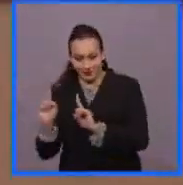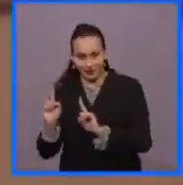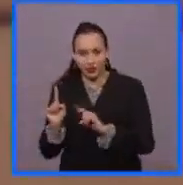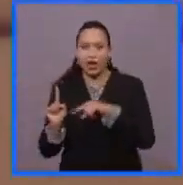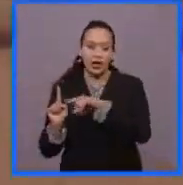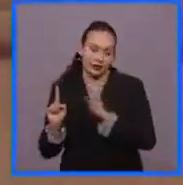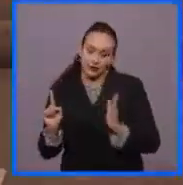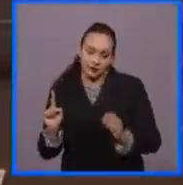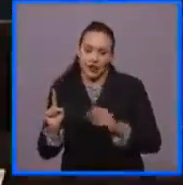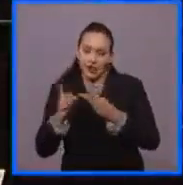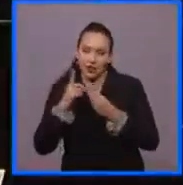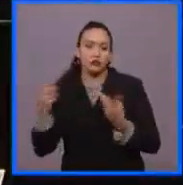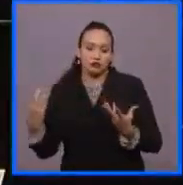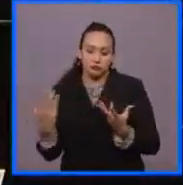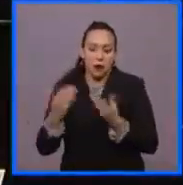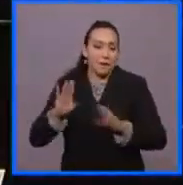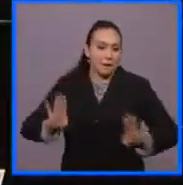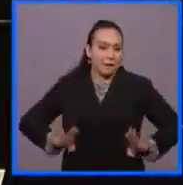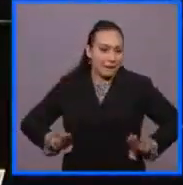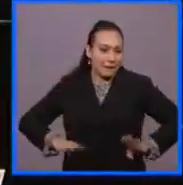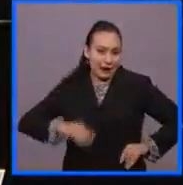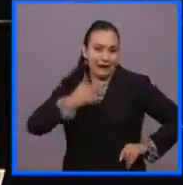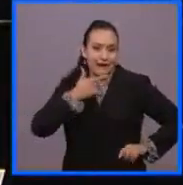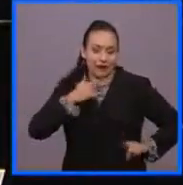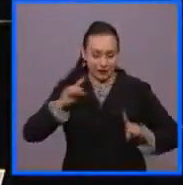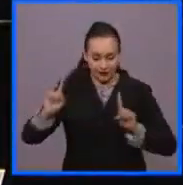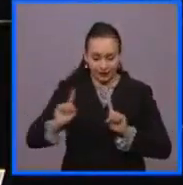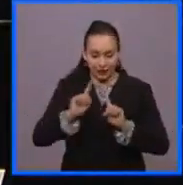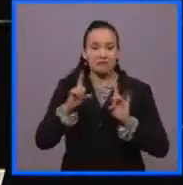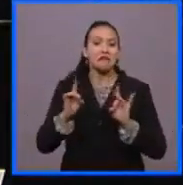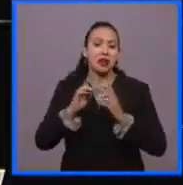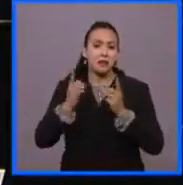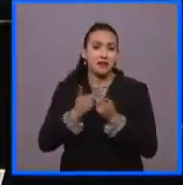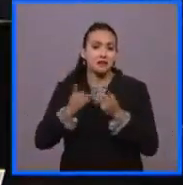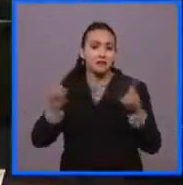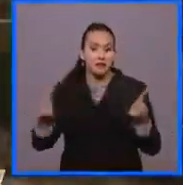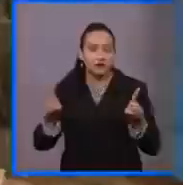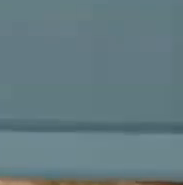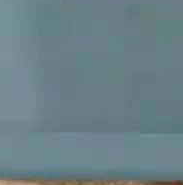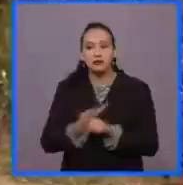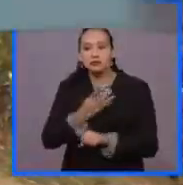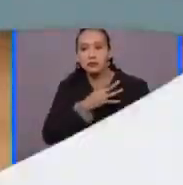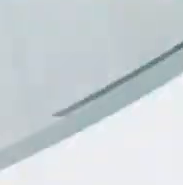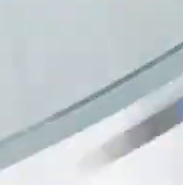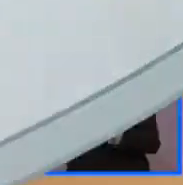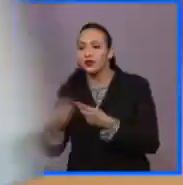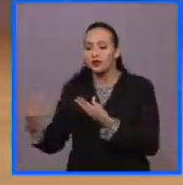Además, se alegó violencia y que no se juzgó con perspectiva de género.